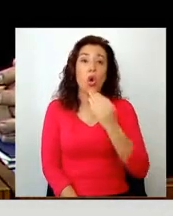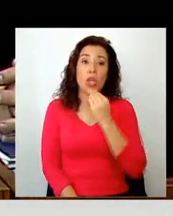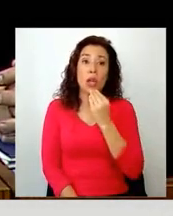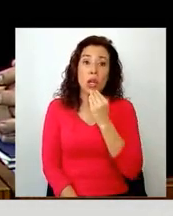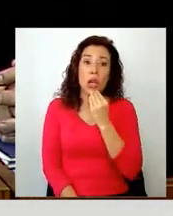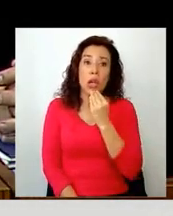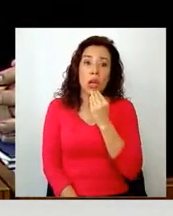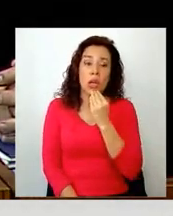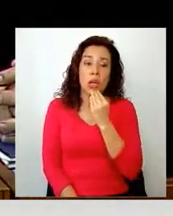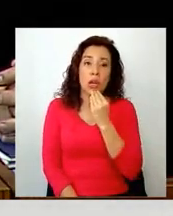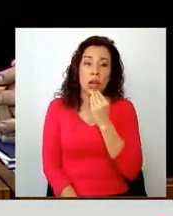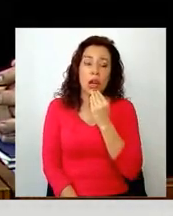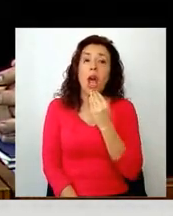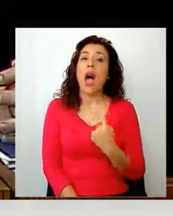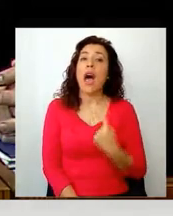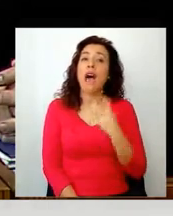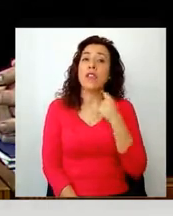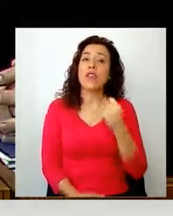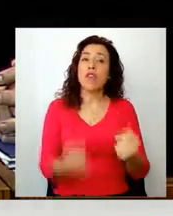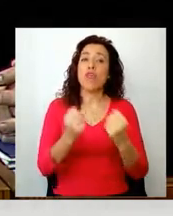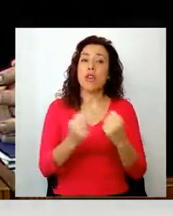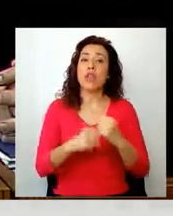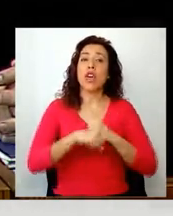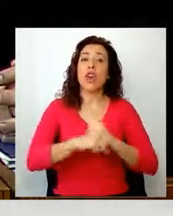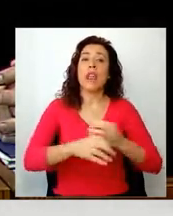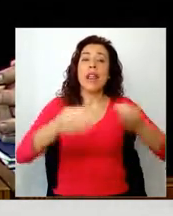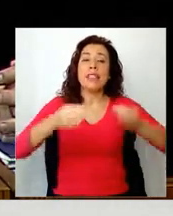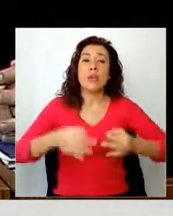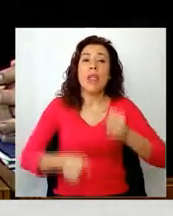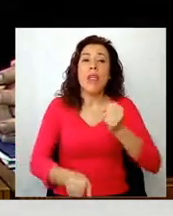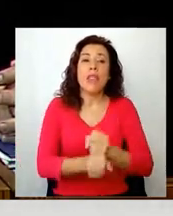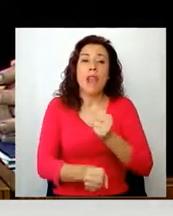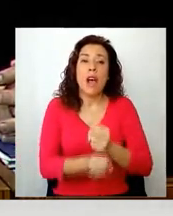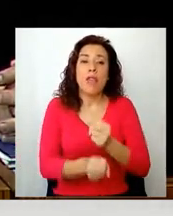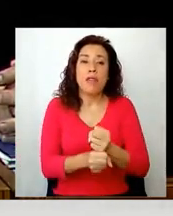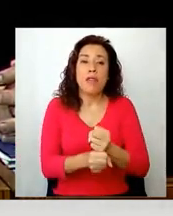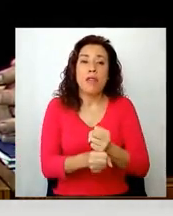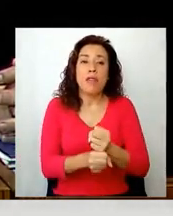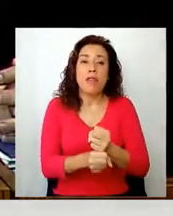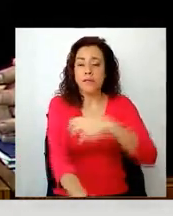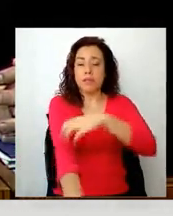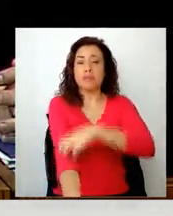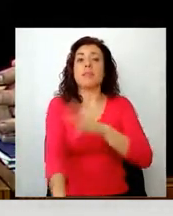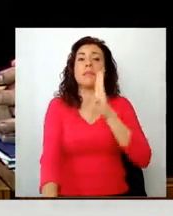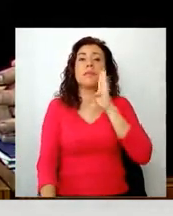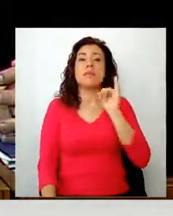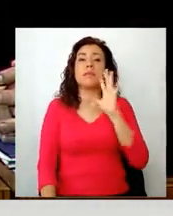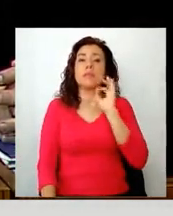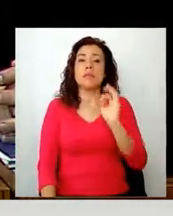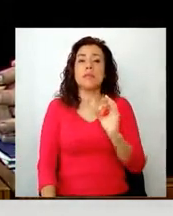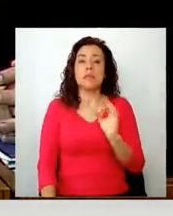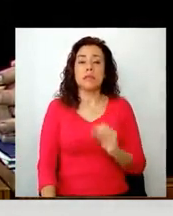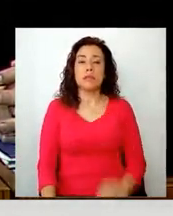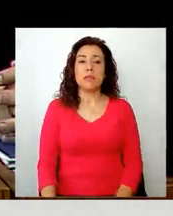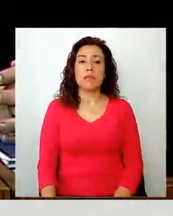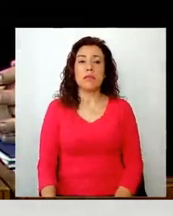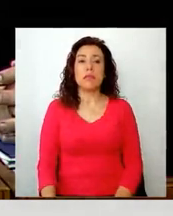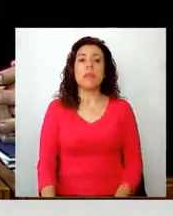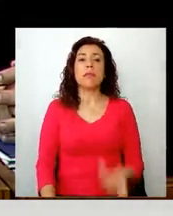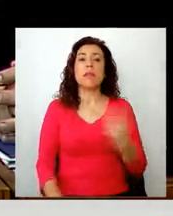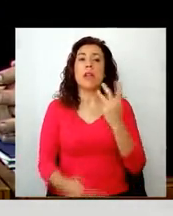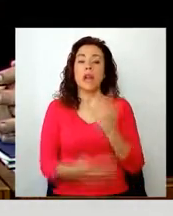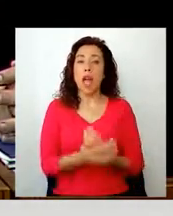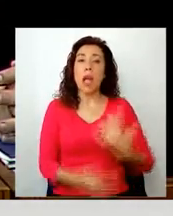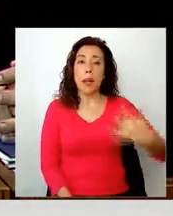un atentado contra la estabilidad laboral en la región del biobío donde se procesa un importante